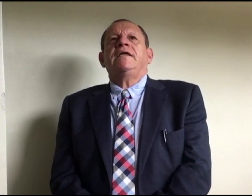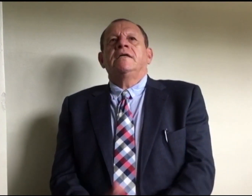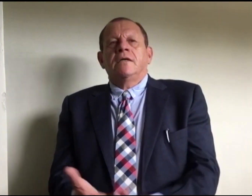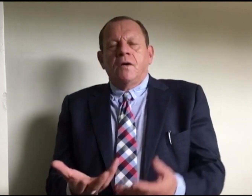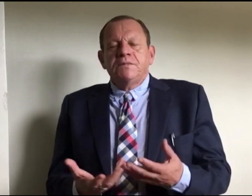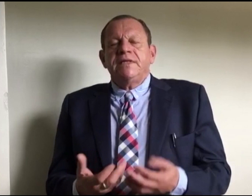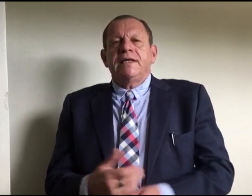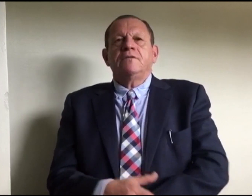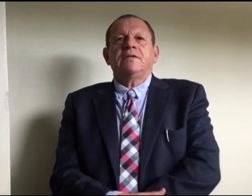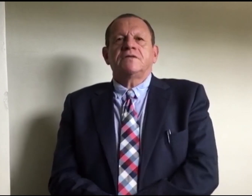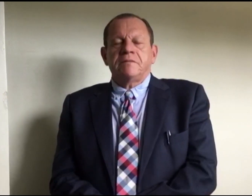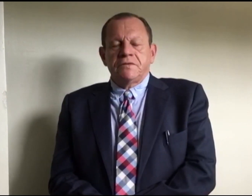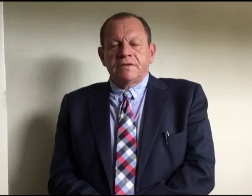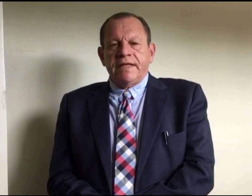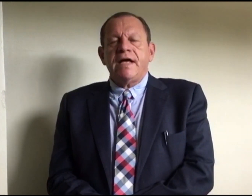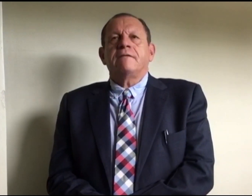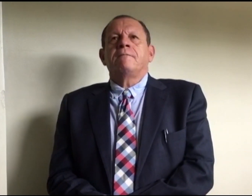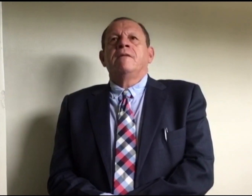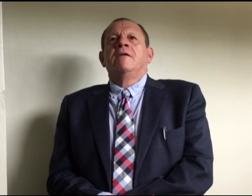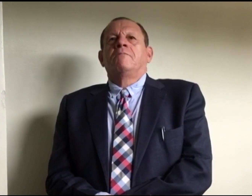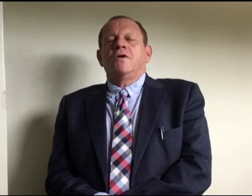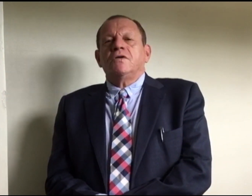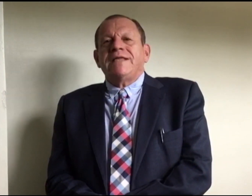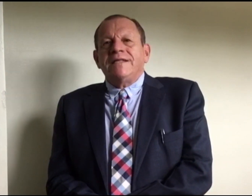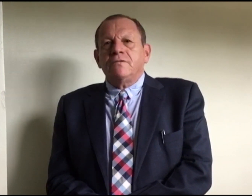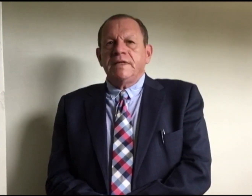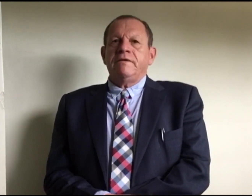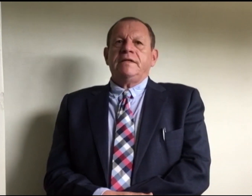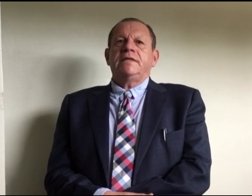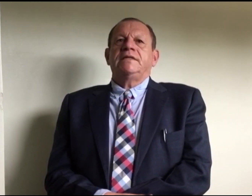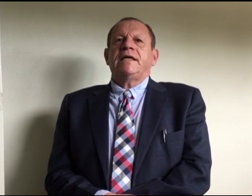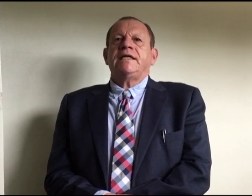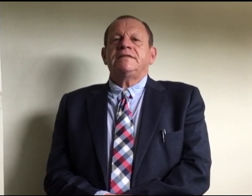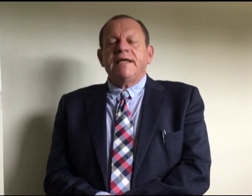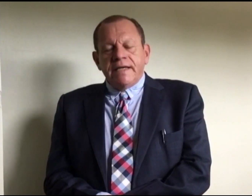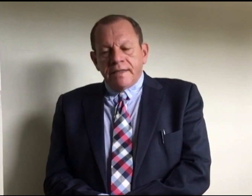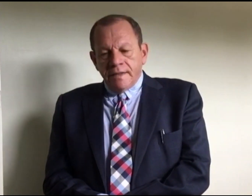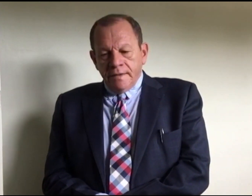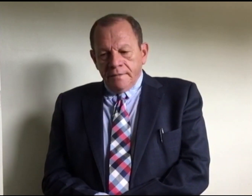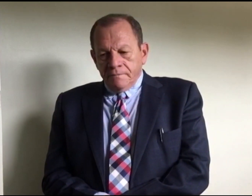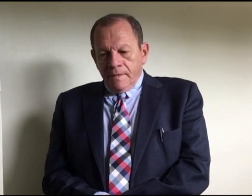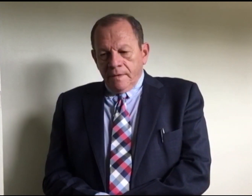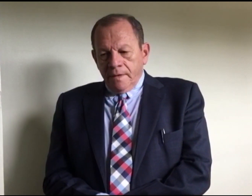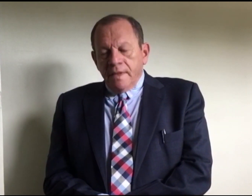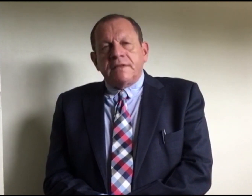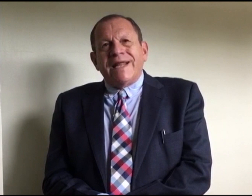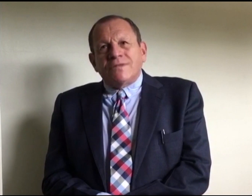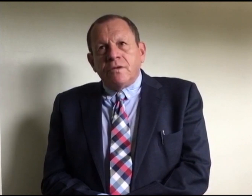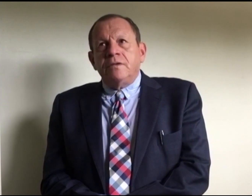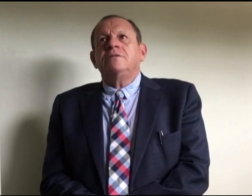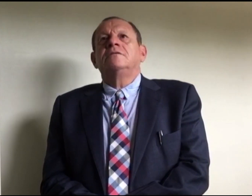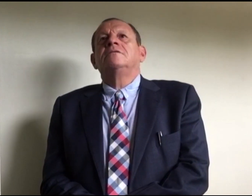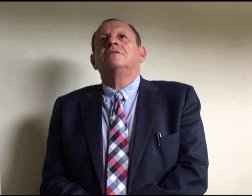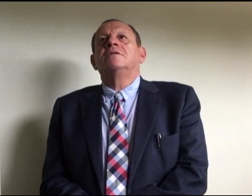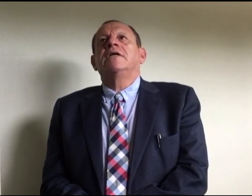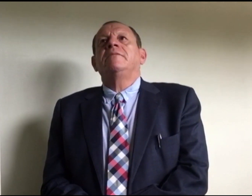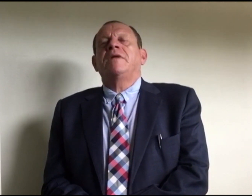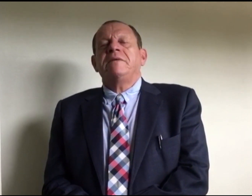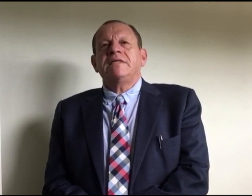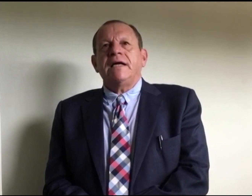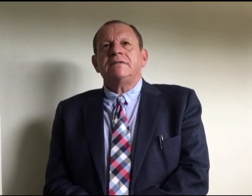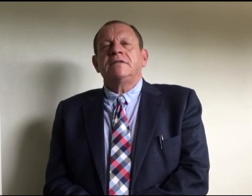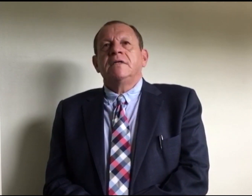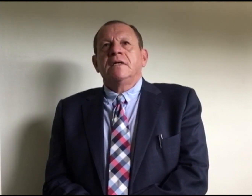tienen que obtenerlos de los servicios que dan. Por lo tanto, el IVA, desde que se trató